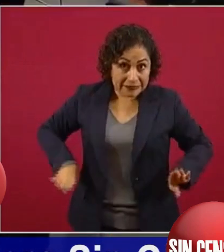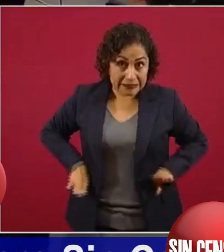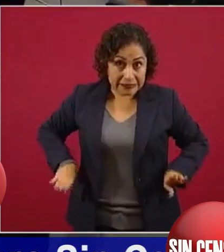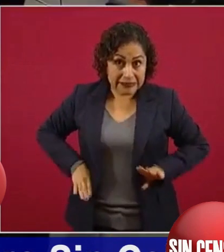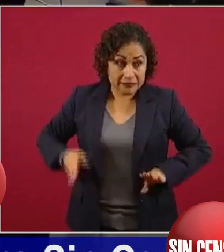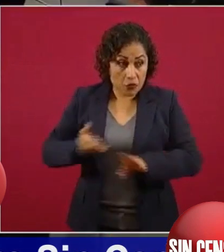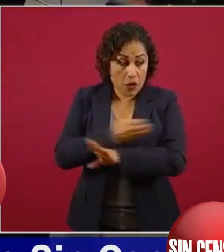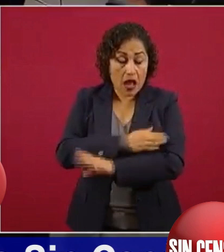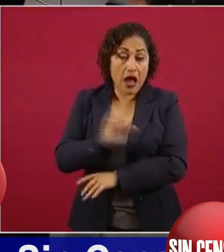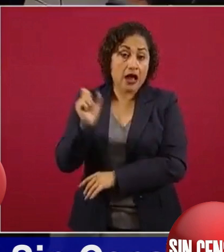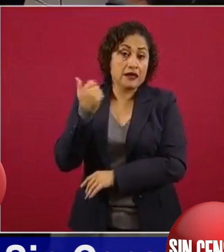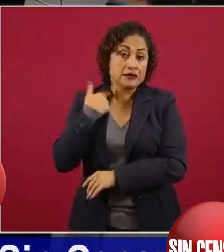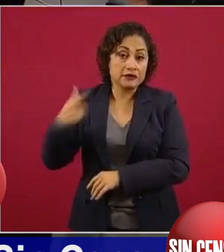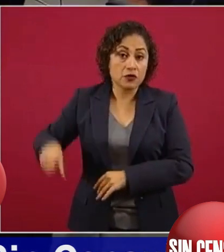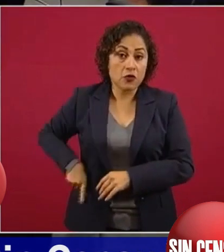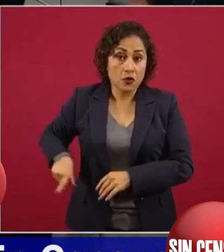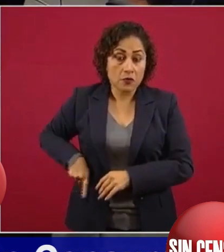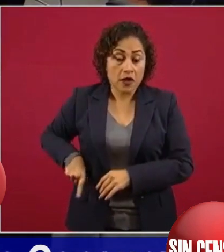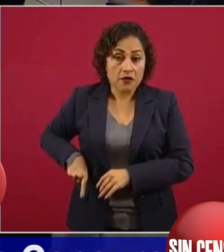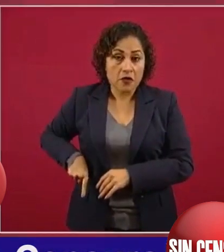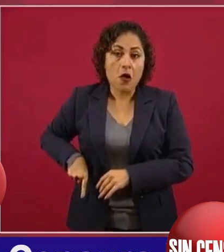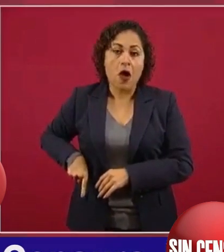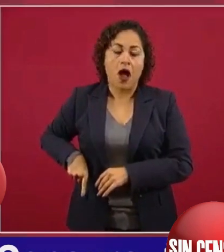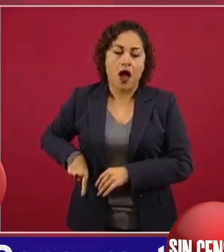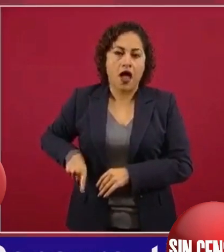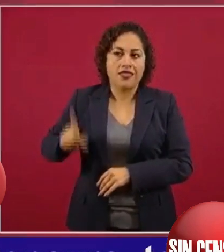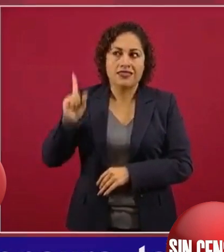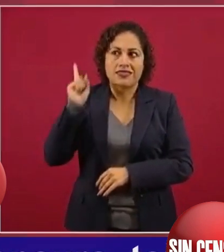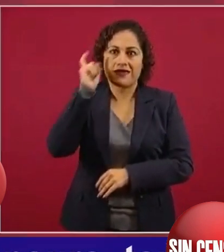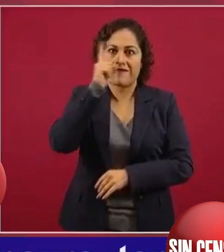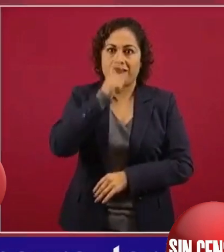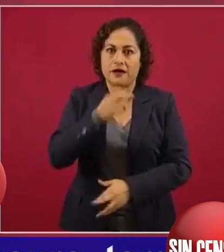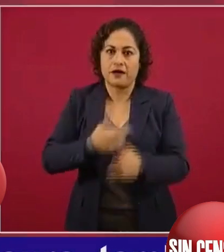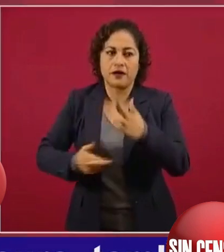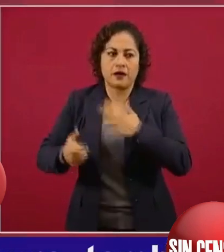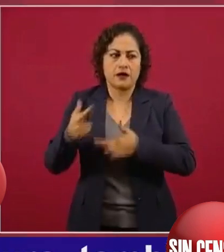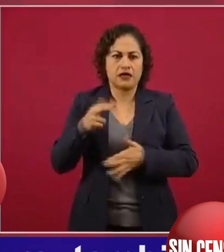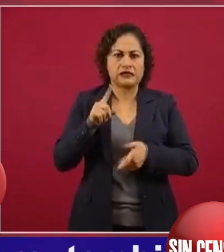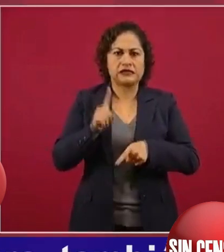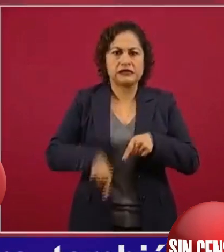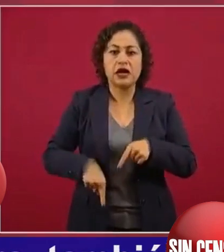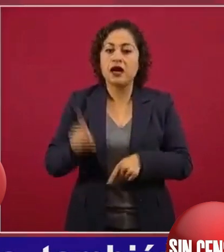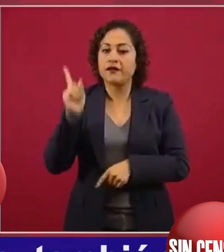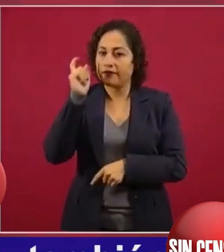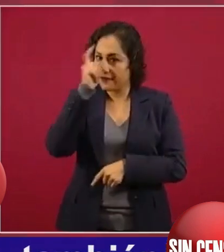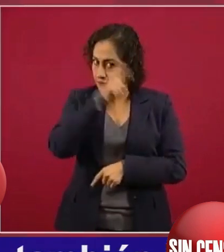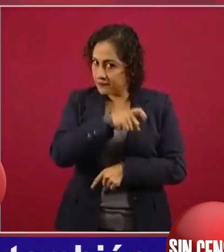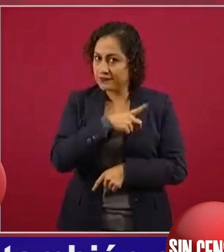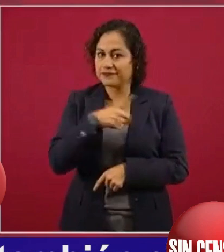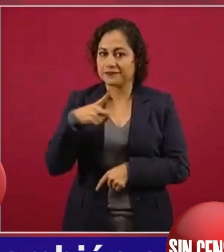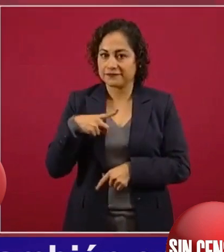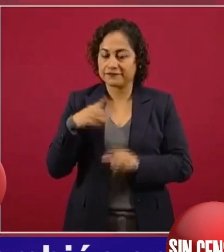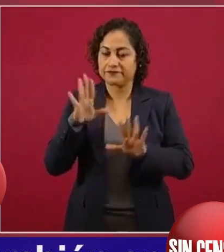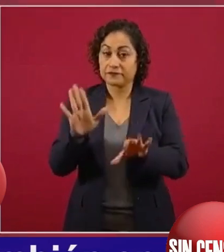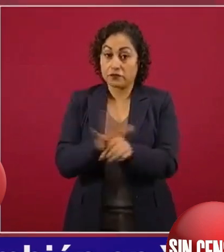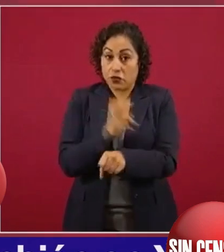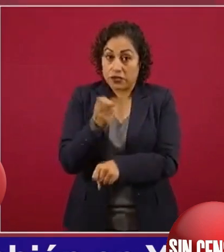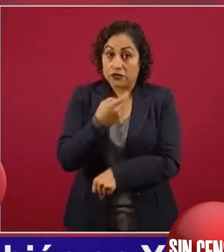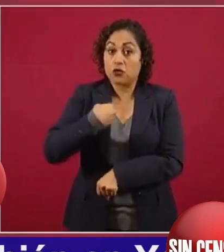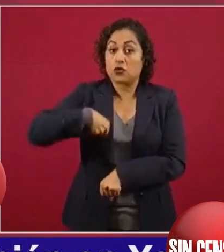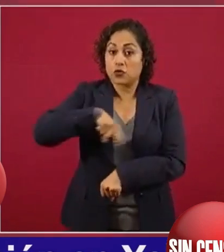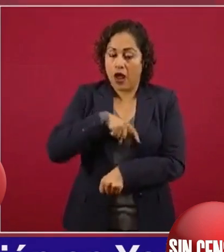logremos establecer las bases y crear